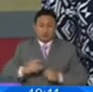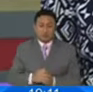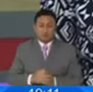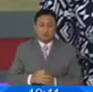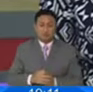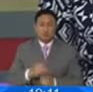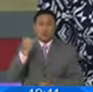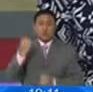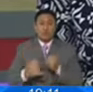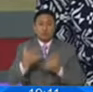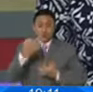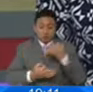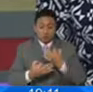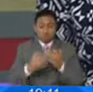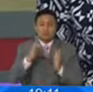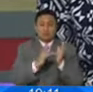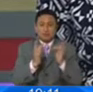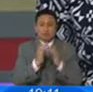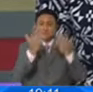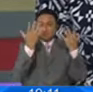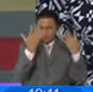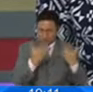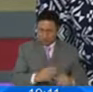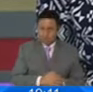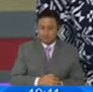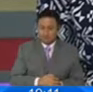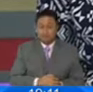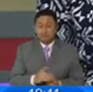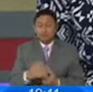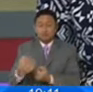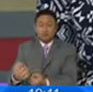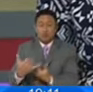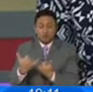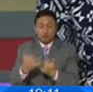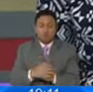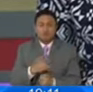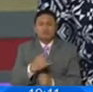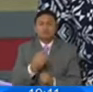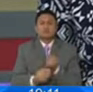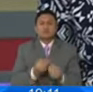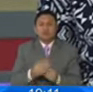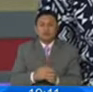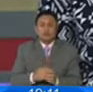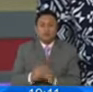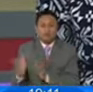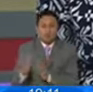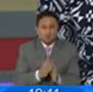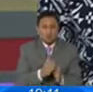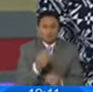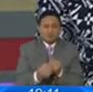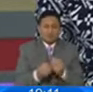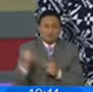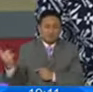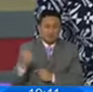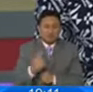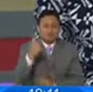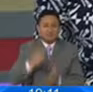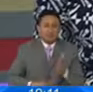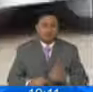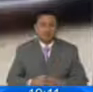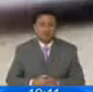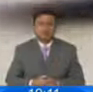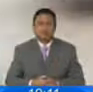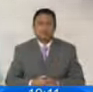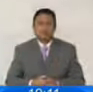abril la última causa judicial que pesaba contra él. En un informe vamos a ver cómo se organizan los preparativos para su llegada.